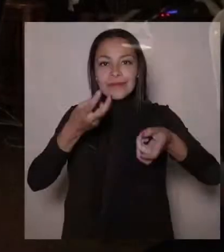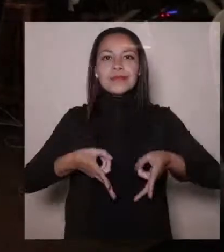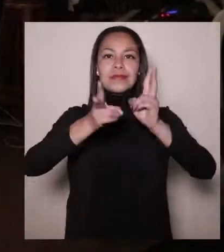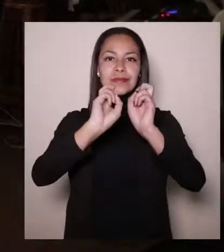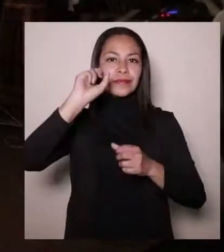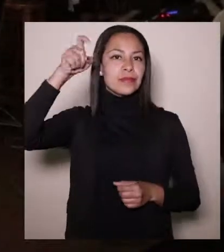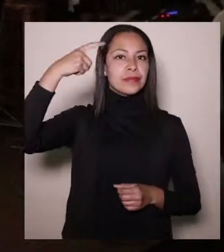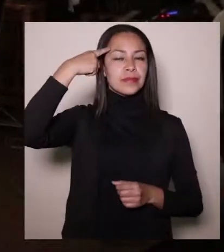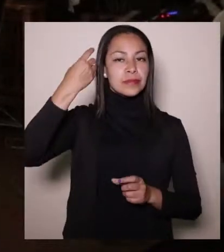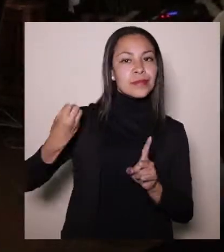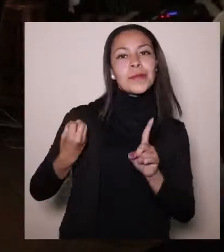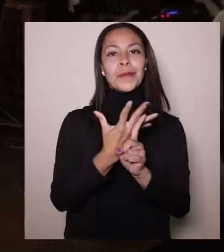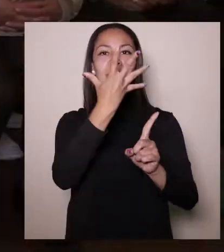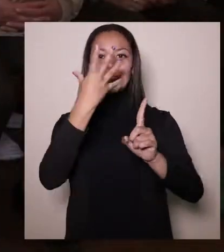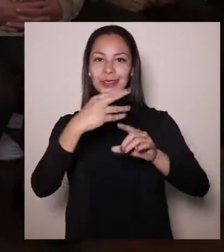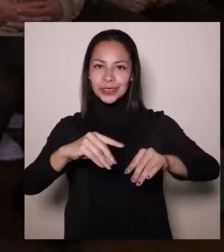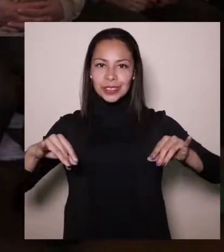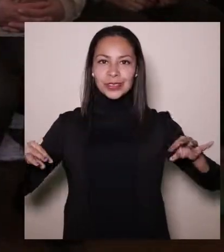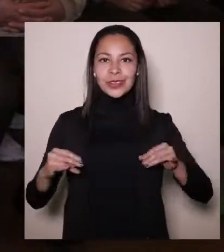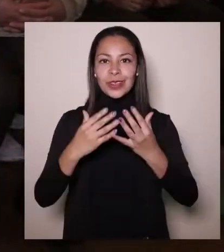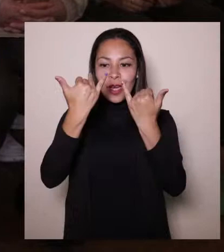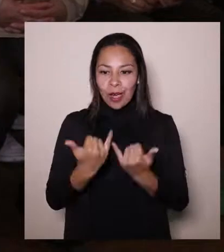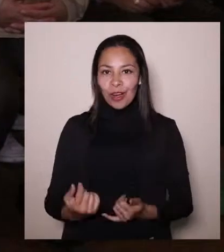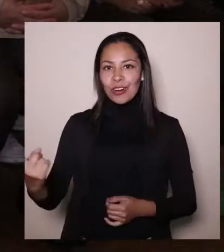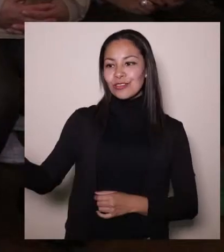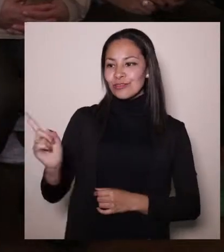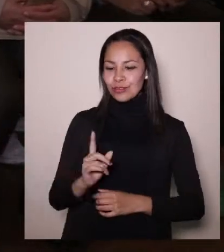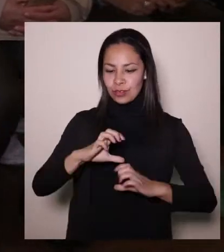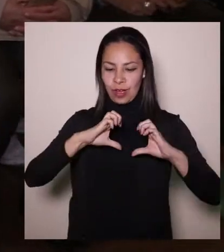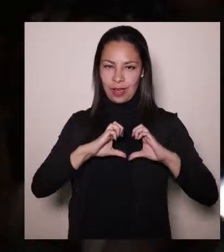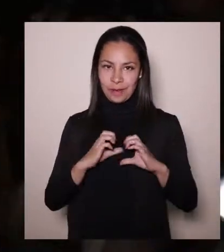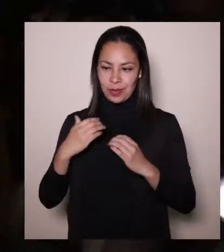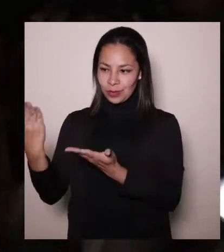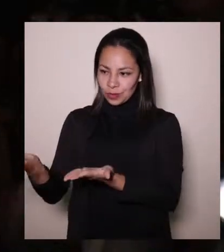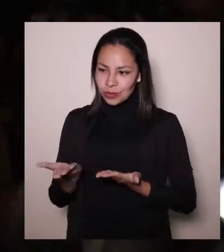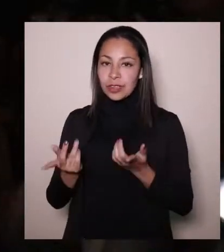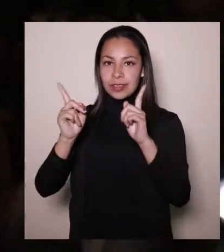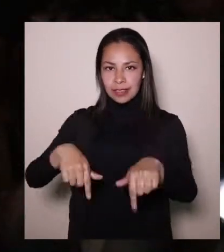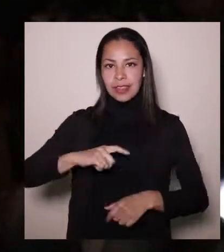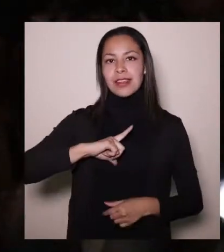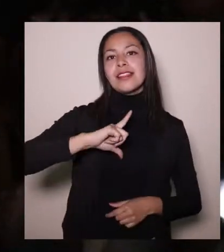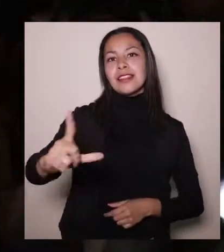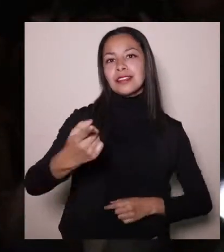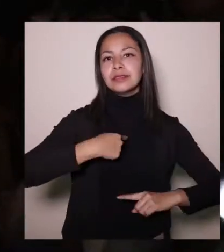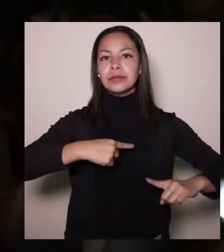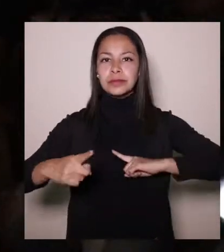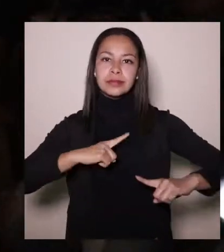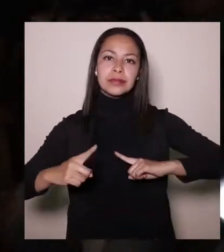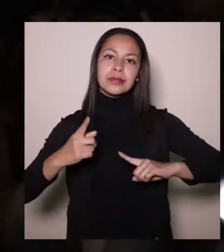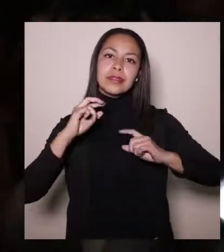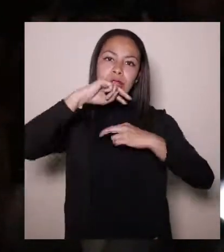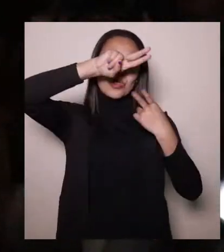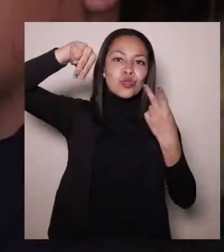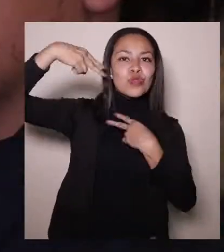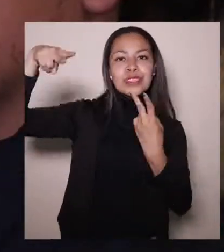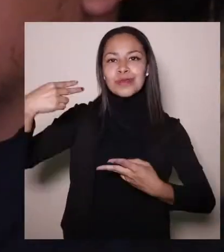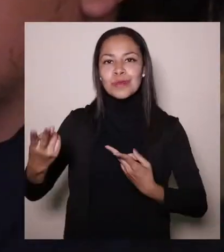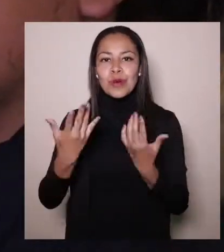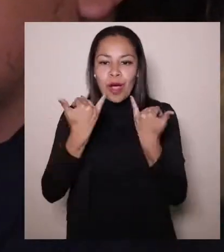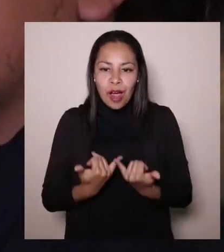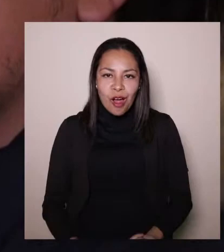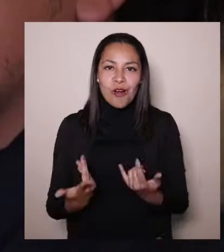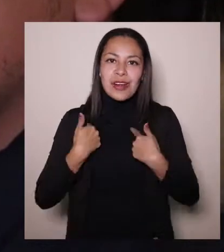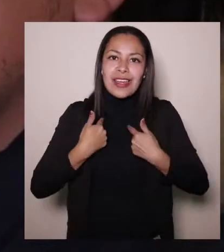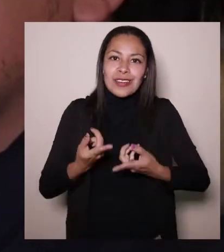Las ideas de nuevo gobierno siguen impactando al territorio, esta vez con presencia del gobernador de Nariño, Camilo Romero, y el liderazgo de la Dirección Administrativa